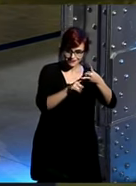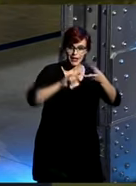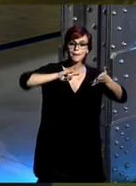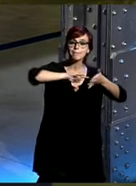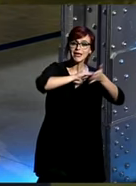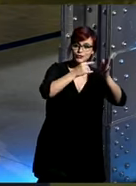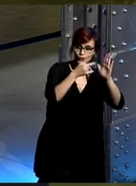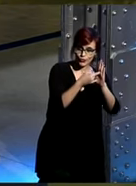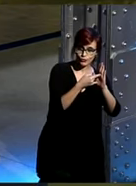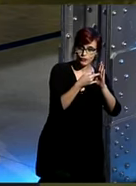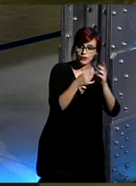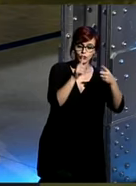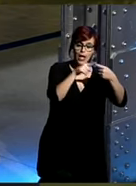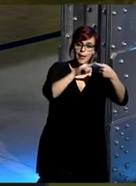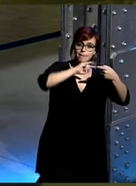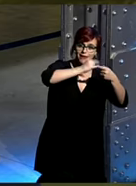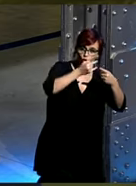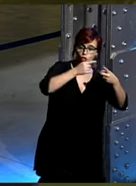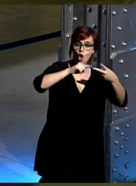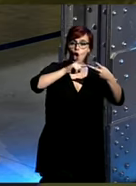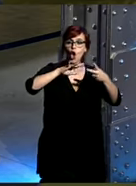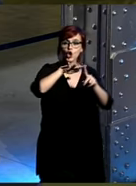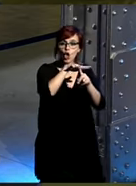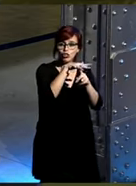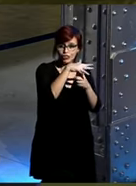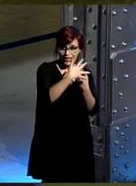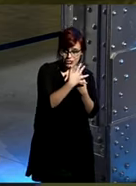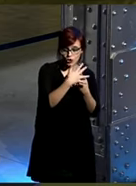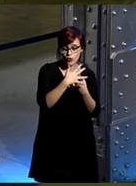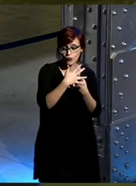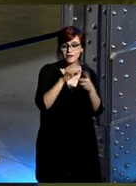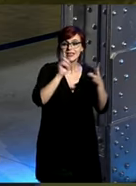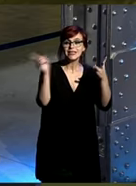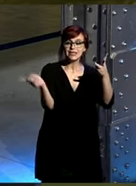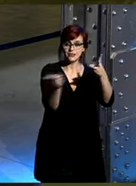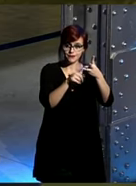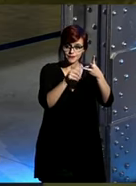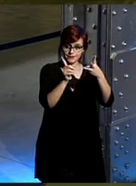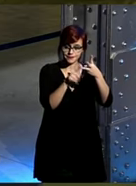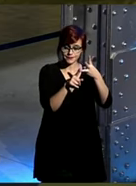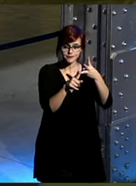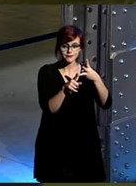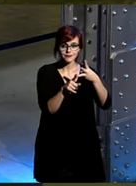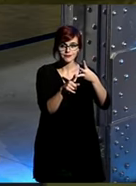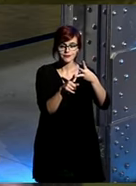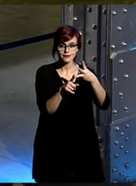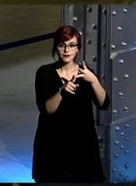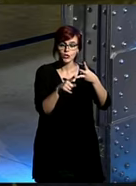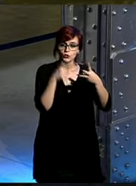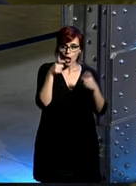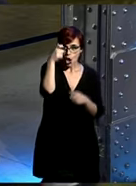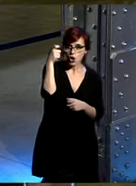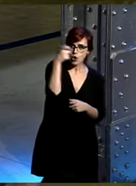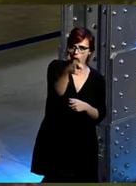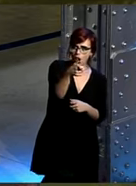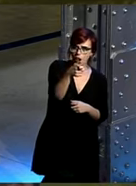hablado del método, hablo del contexto, del aprendizaje situado, y hay un tercer elemento es que también lo local es importante, lo